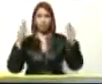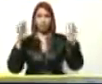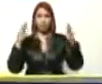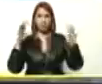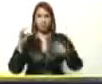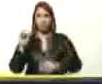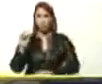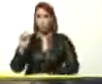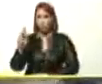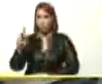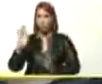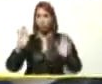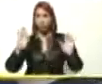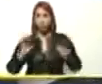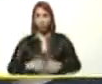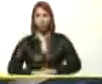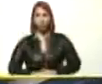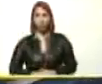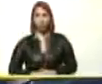ok ok